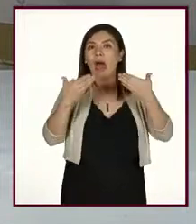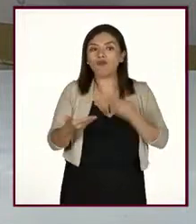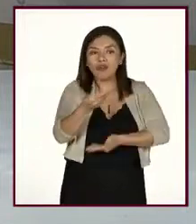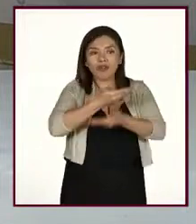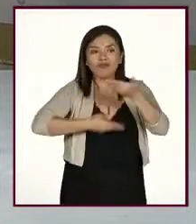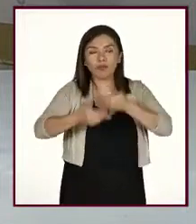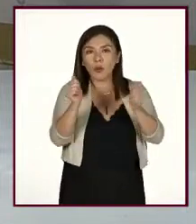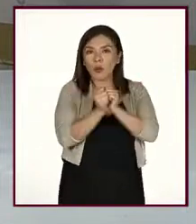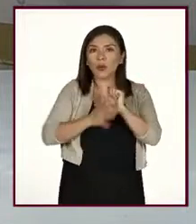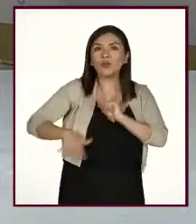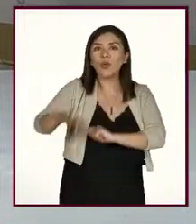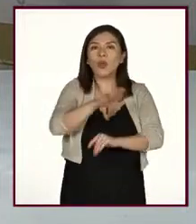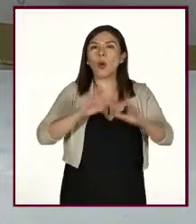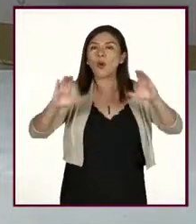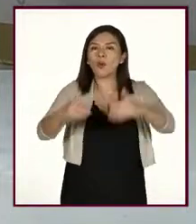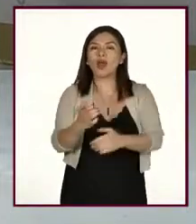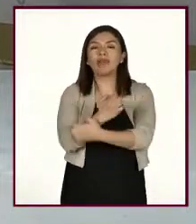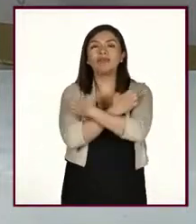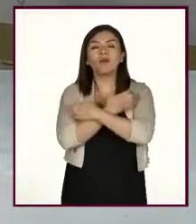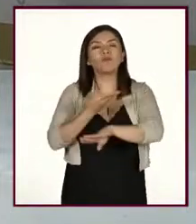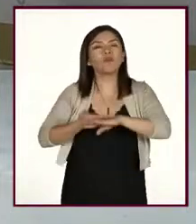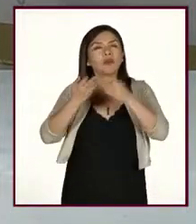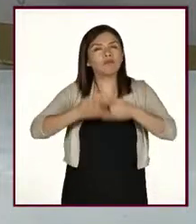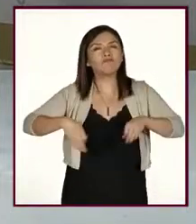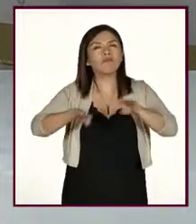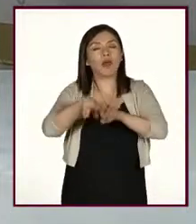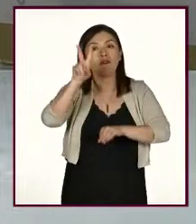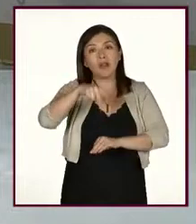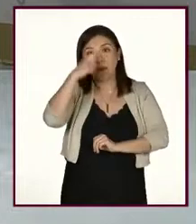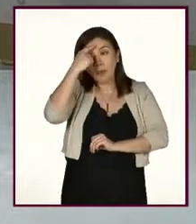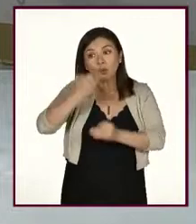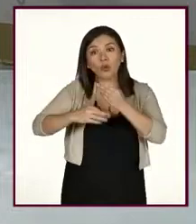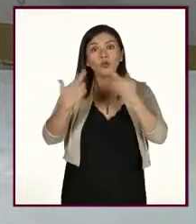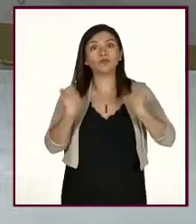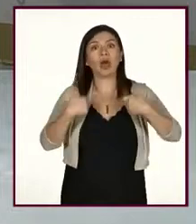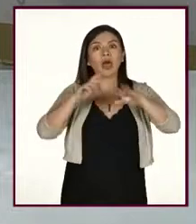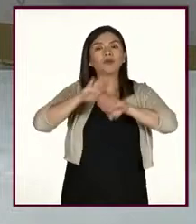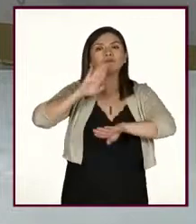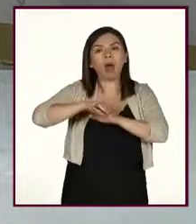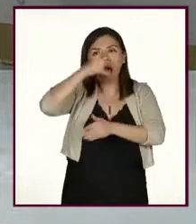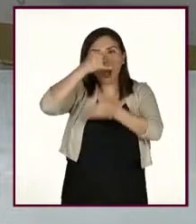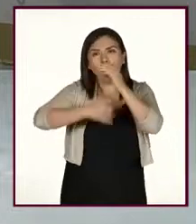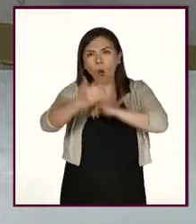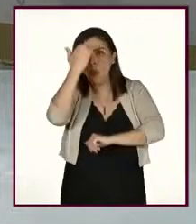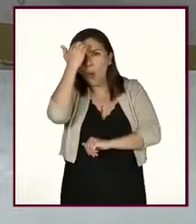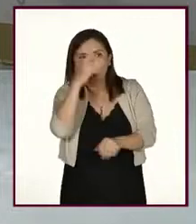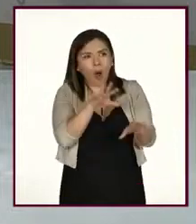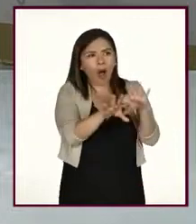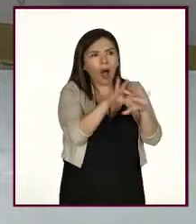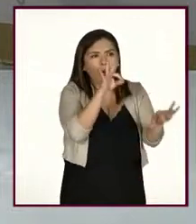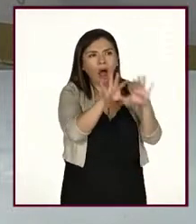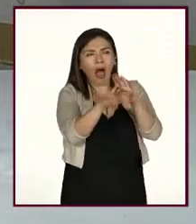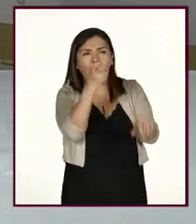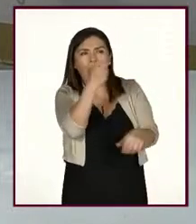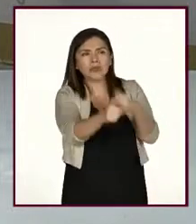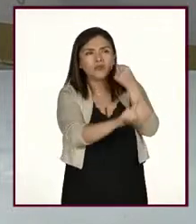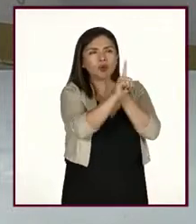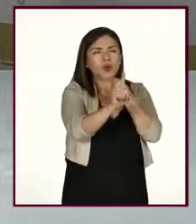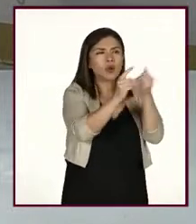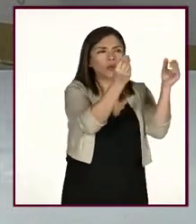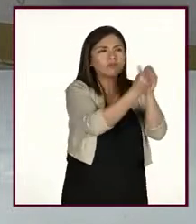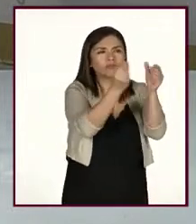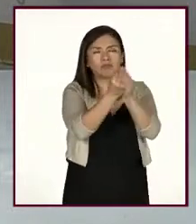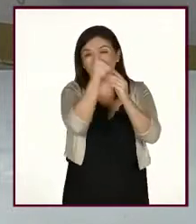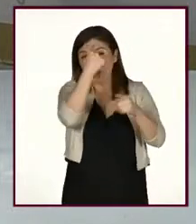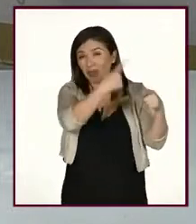compartido hoy con la comunidad educativa. Es muy importante para las y los docentes conocer e identificar sobre todo trastornos en las y en